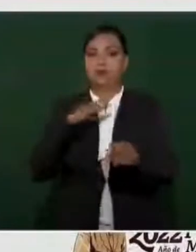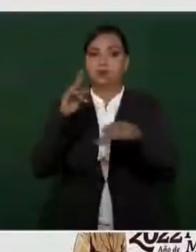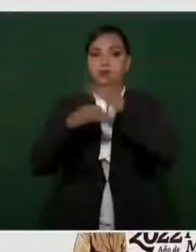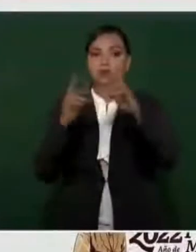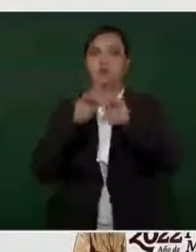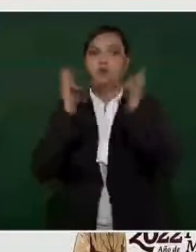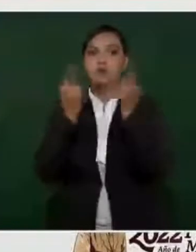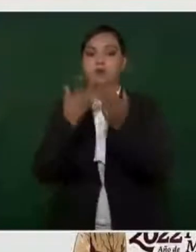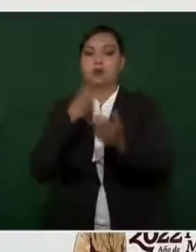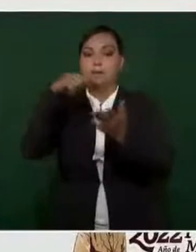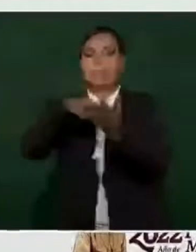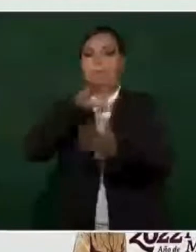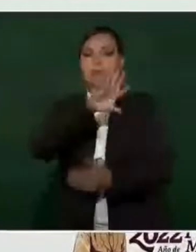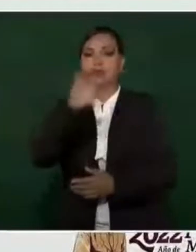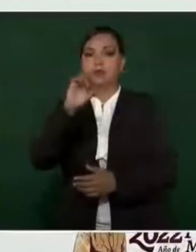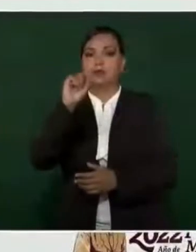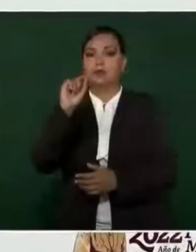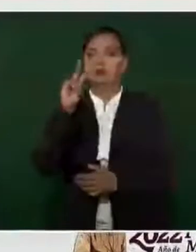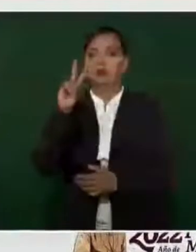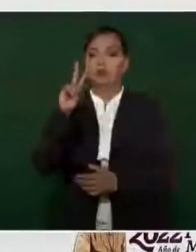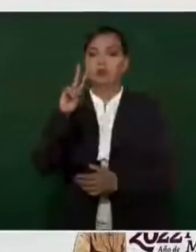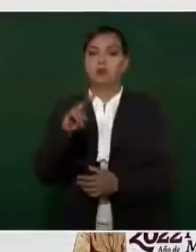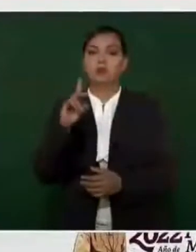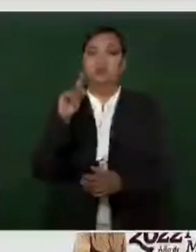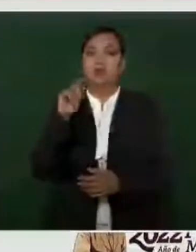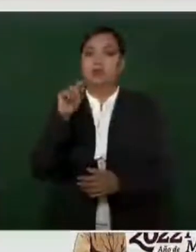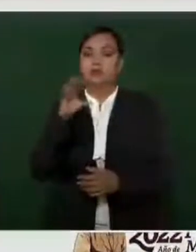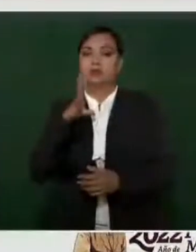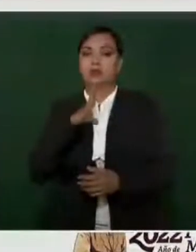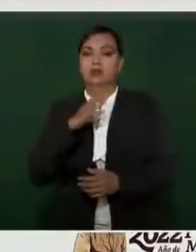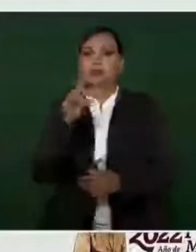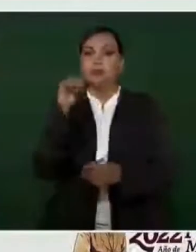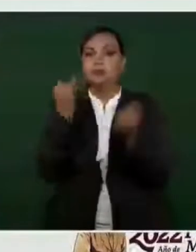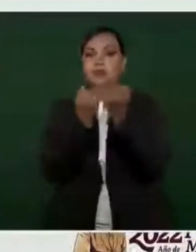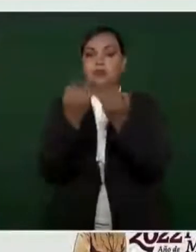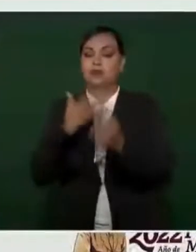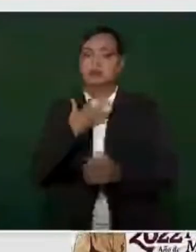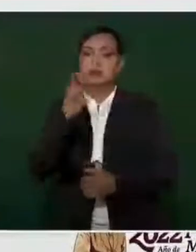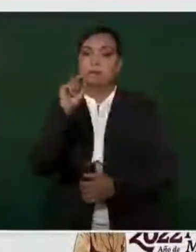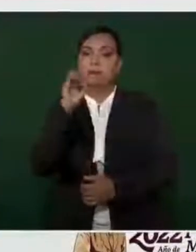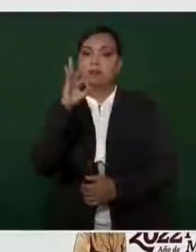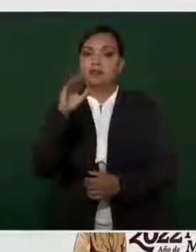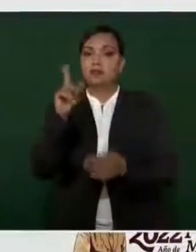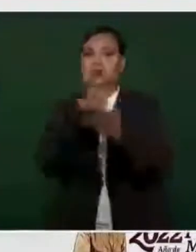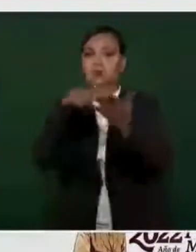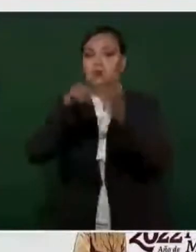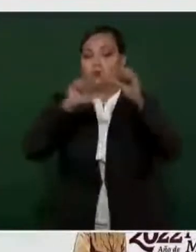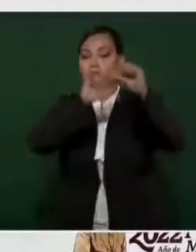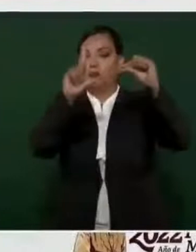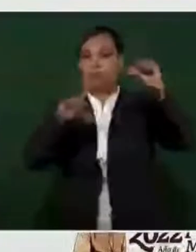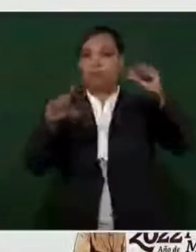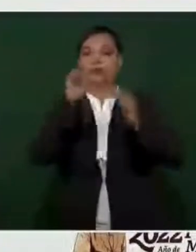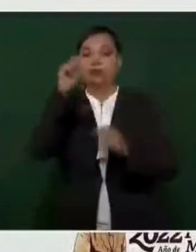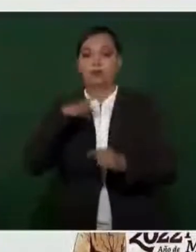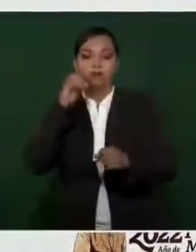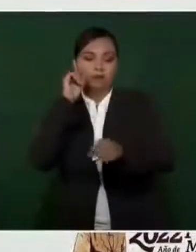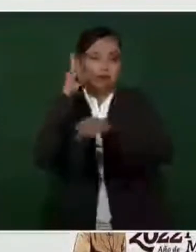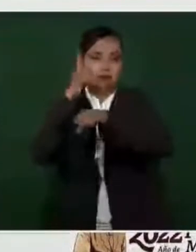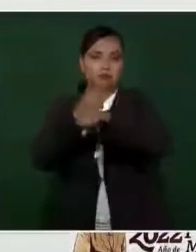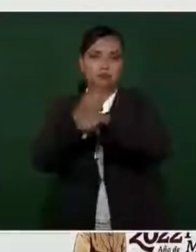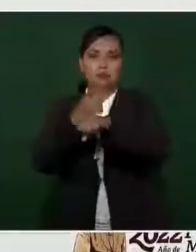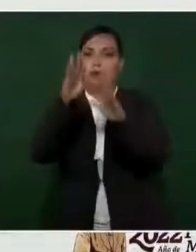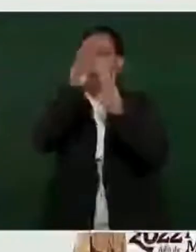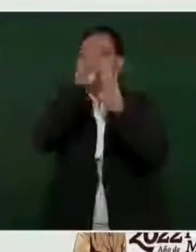tenido 1.522 eventos, tiene el 23 lugar a nivel nacional, y también se identifica una